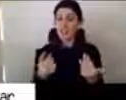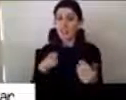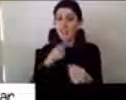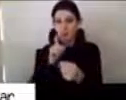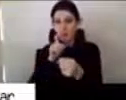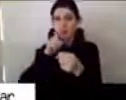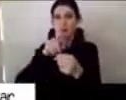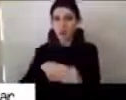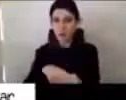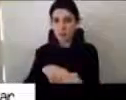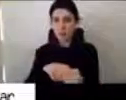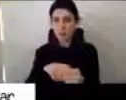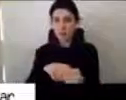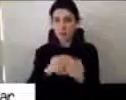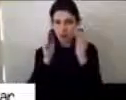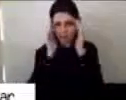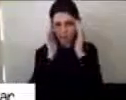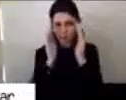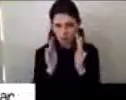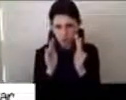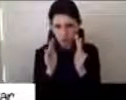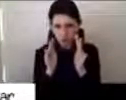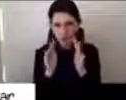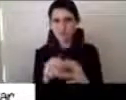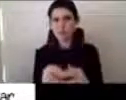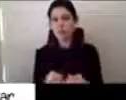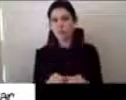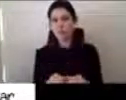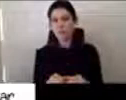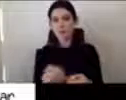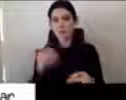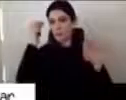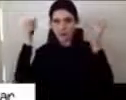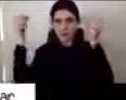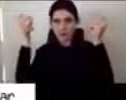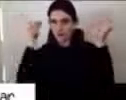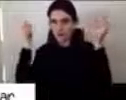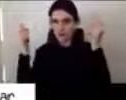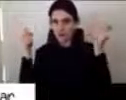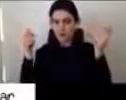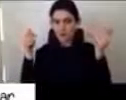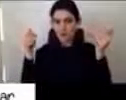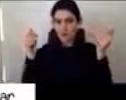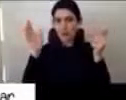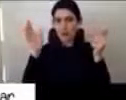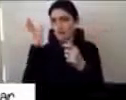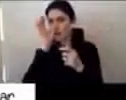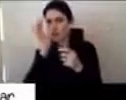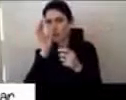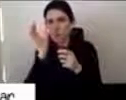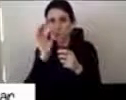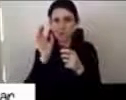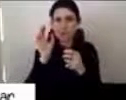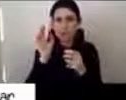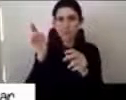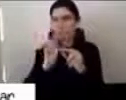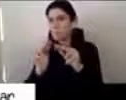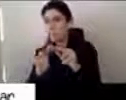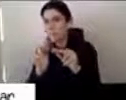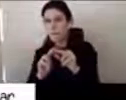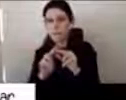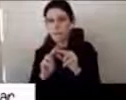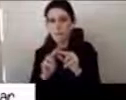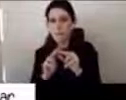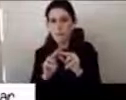de nuestra atención activa. Es creativo a la hora de buscar soluciones entre los diferentes estímulos